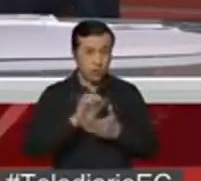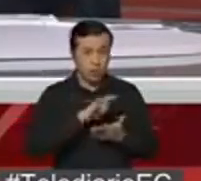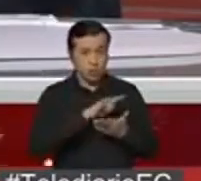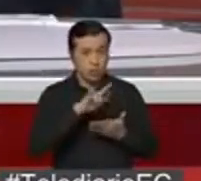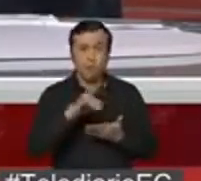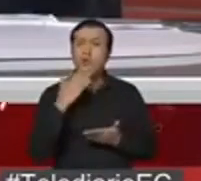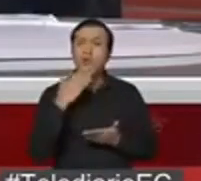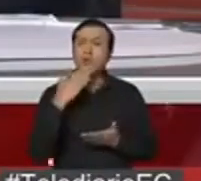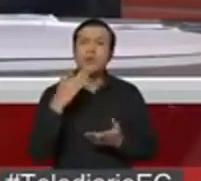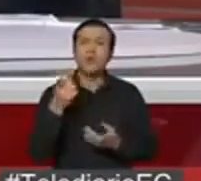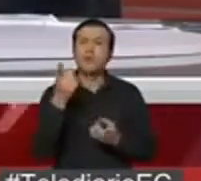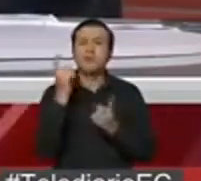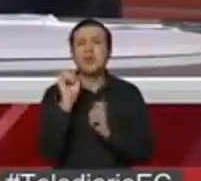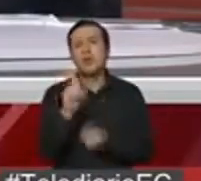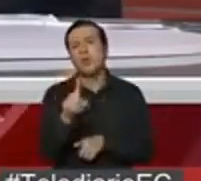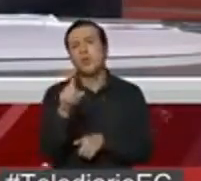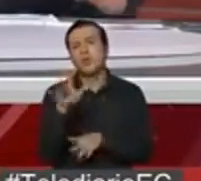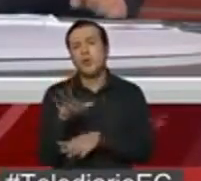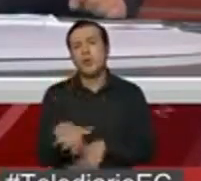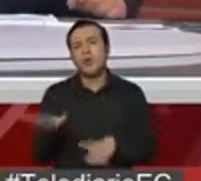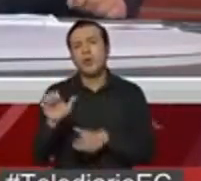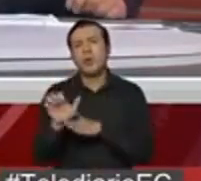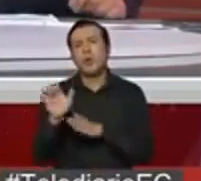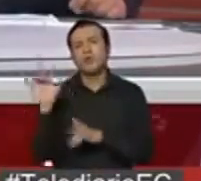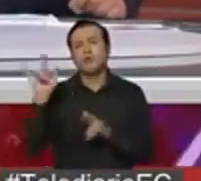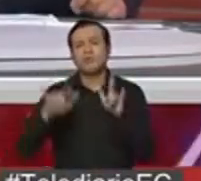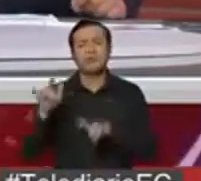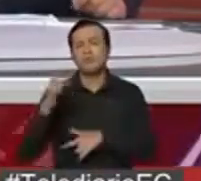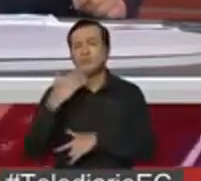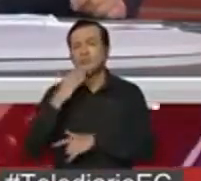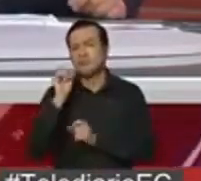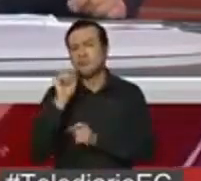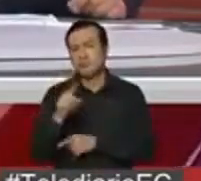¿cómo es la situación de la transportación aérea a nivel interno?